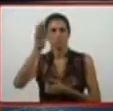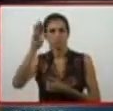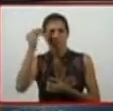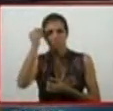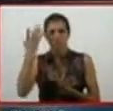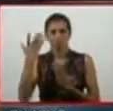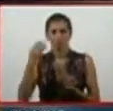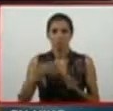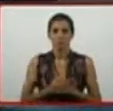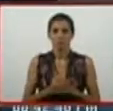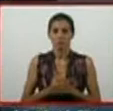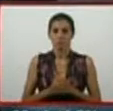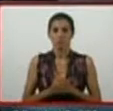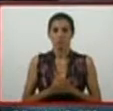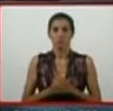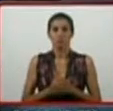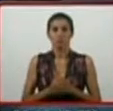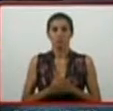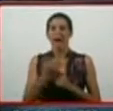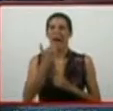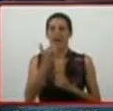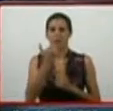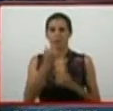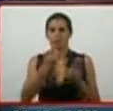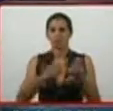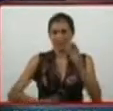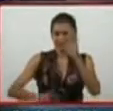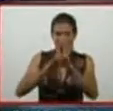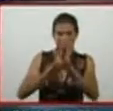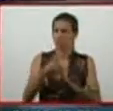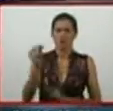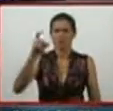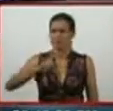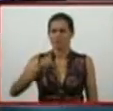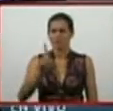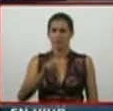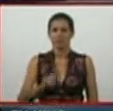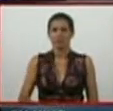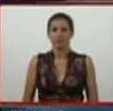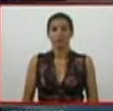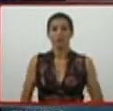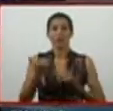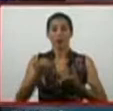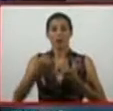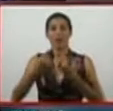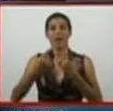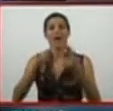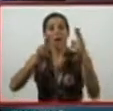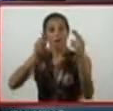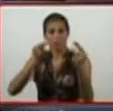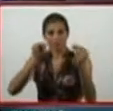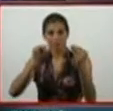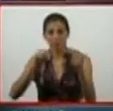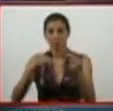televisión en Venezuela? No hace falta un acuerdo legal, estamos llegando a los acuerdos